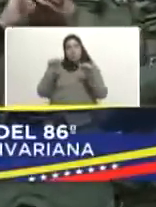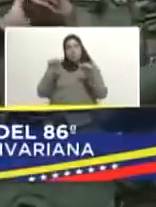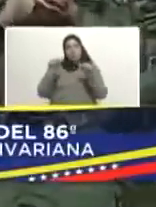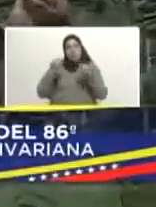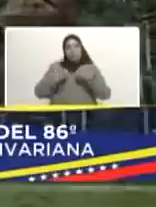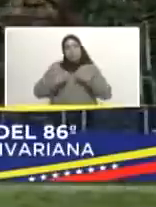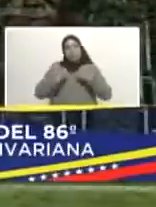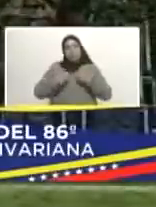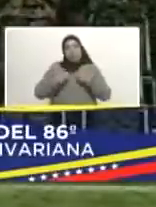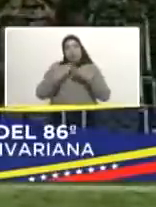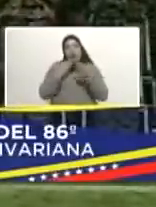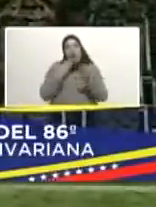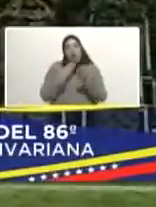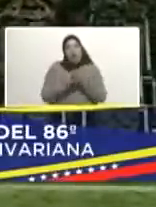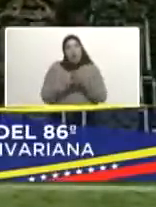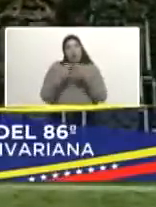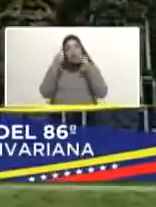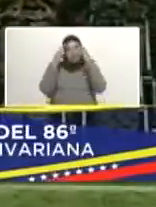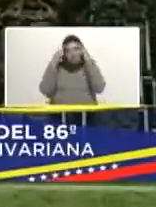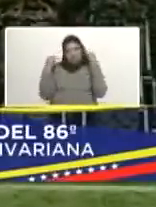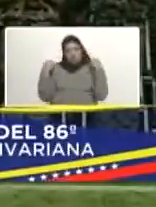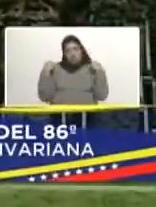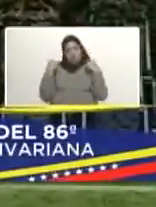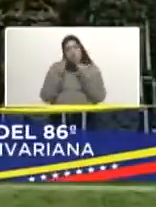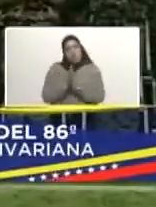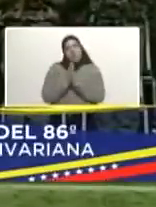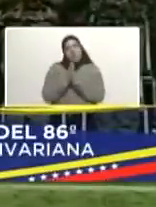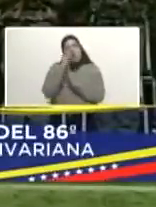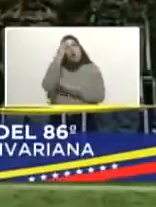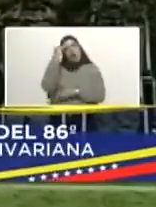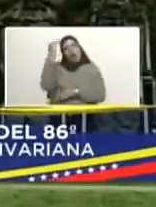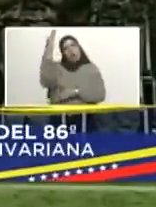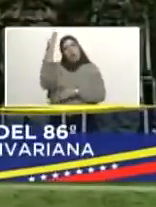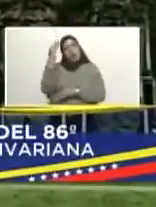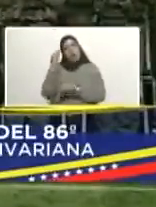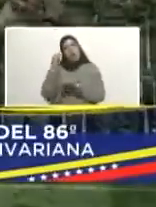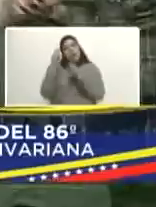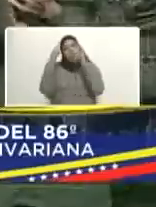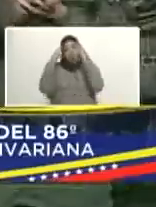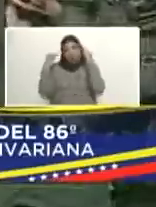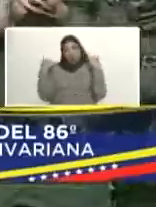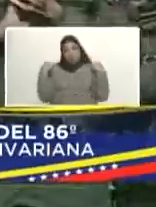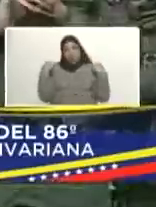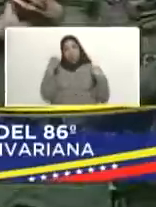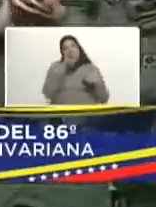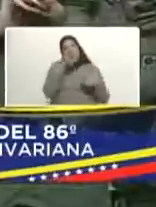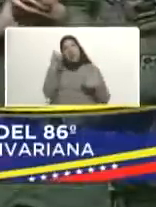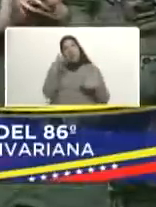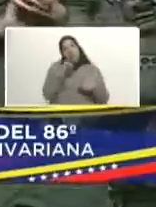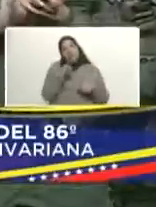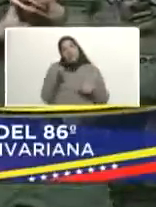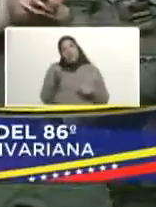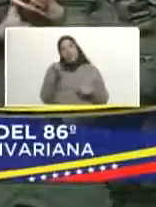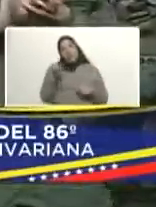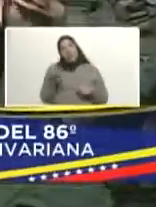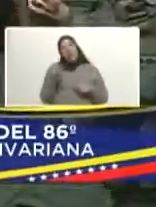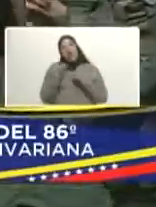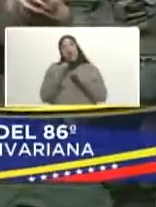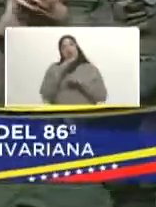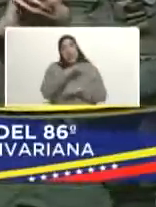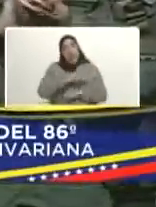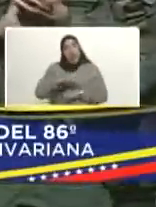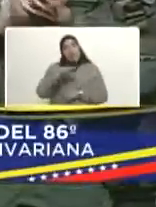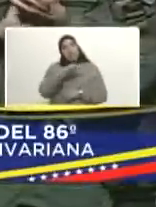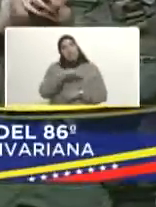Y estamos vivos gracias al favor de Dios, al favor de la Chinita, para seguir cumpliendo esta misión. La misión de